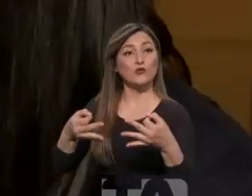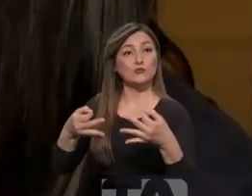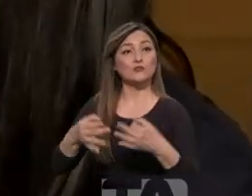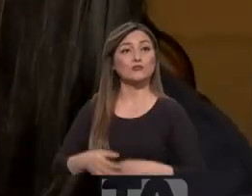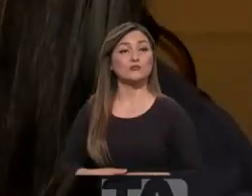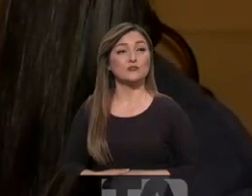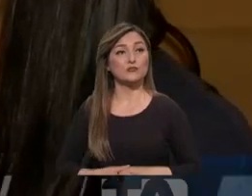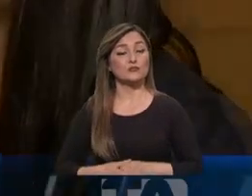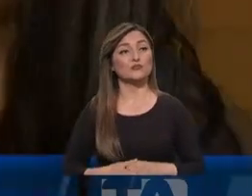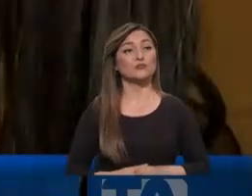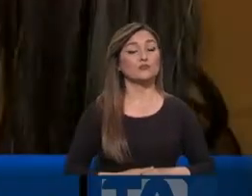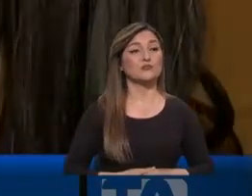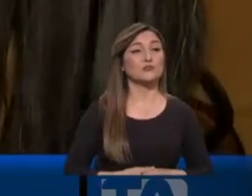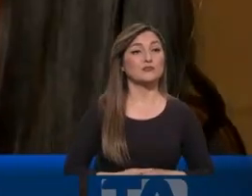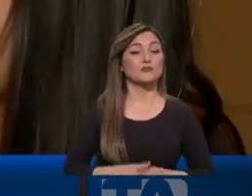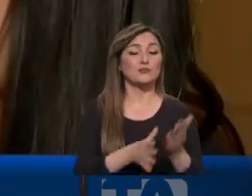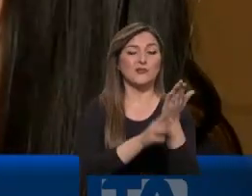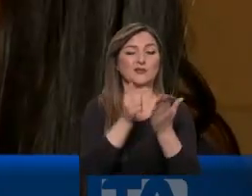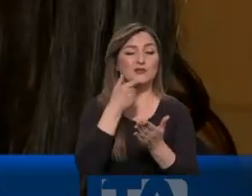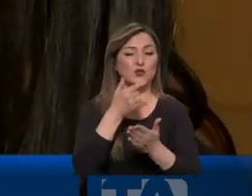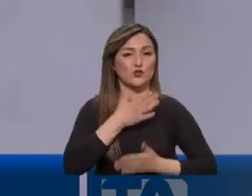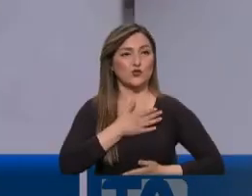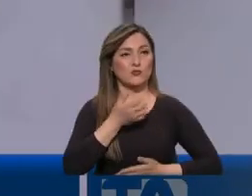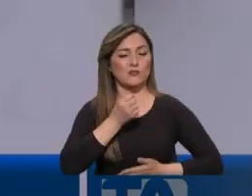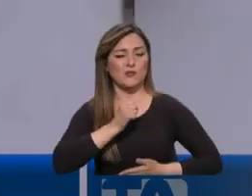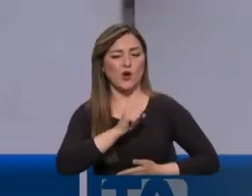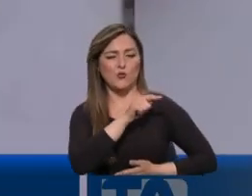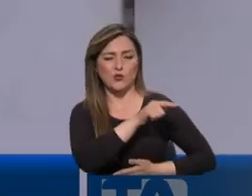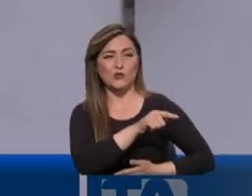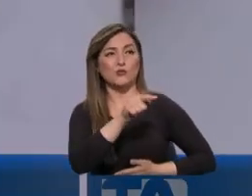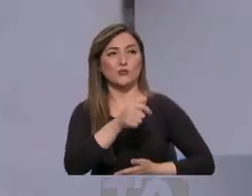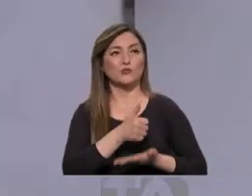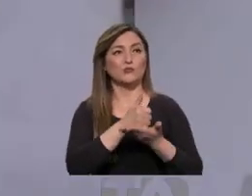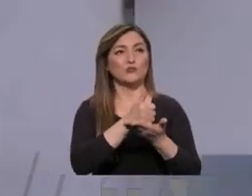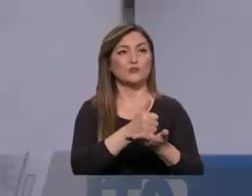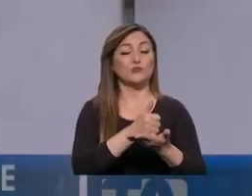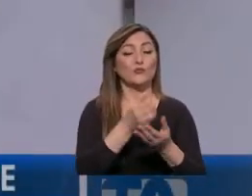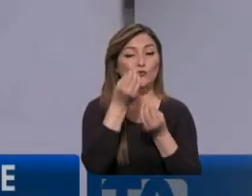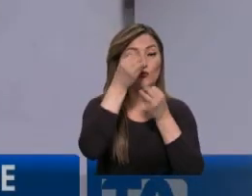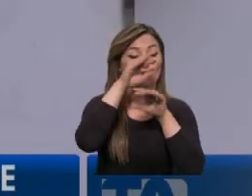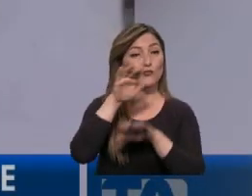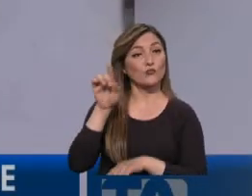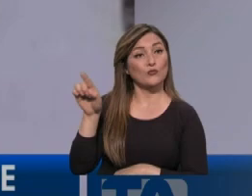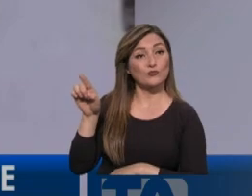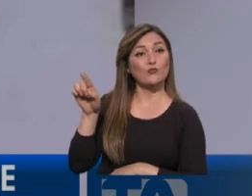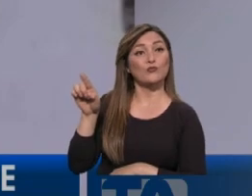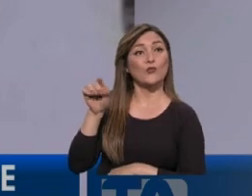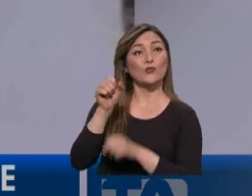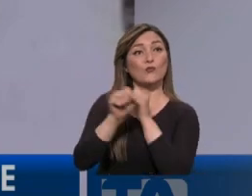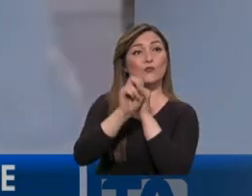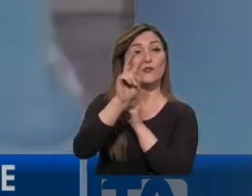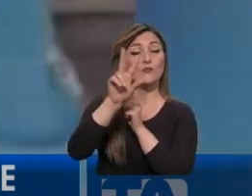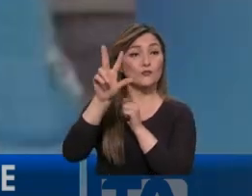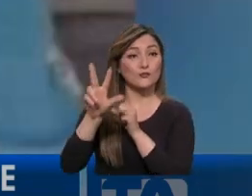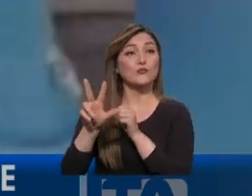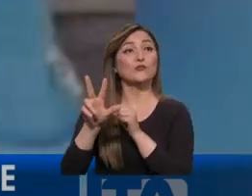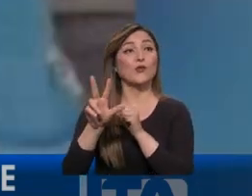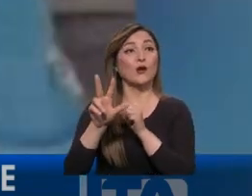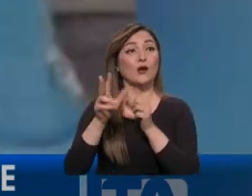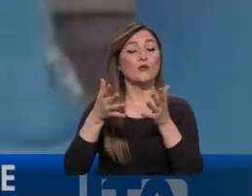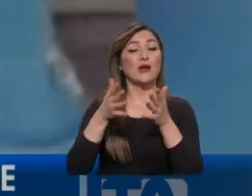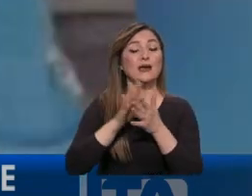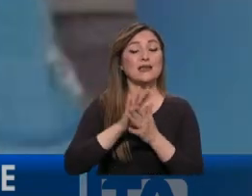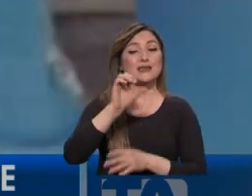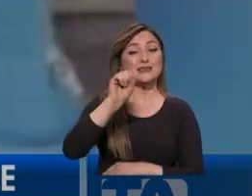Voy por ti, por mí, yo te voy a ayudar, me decía. Hace pocas horas se reportó que Edwin Andrade, de 23 años, oriundo de